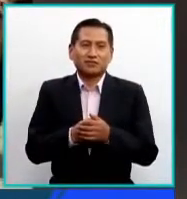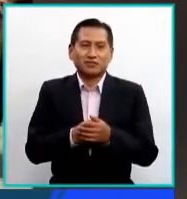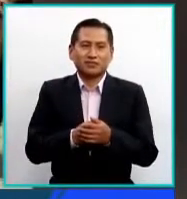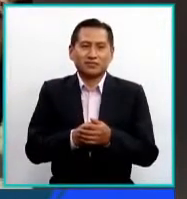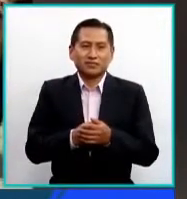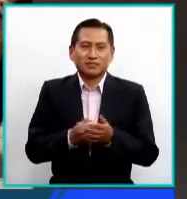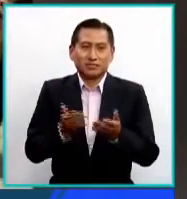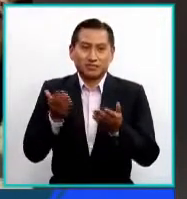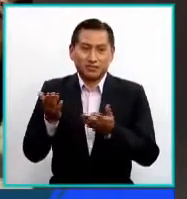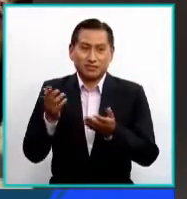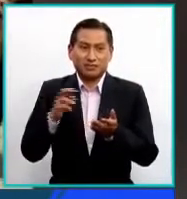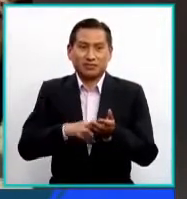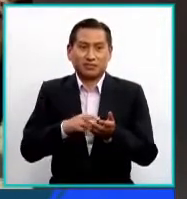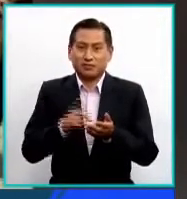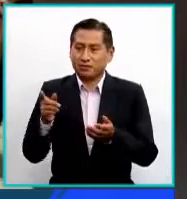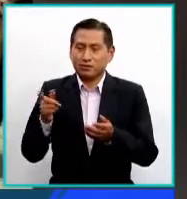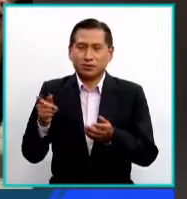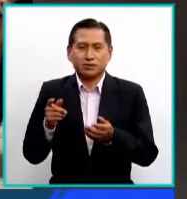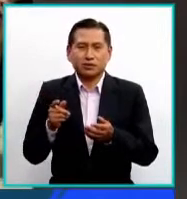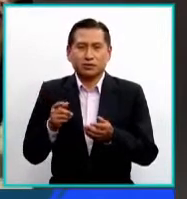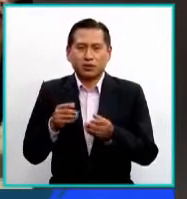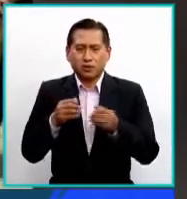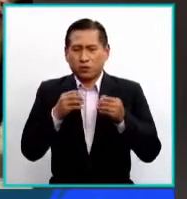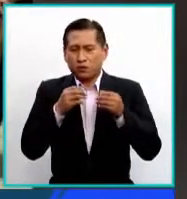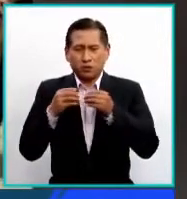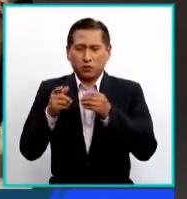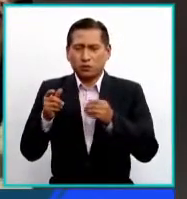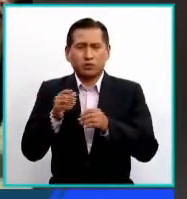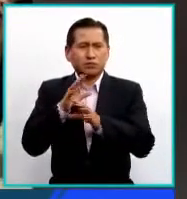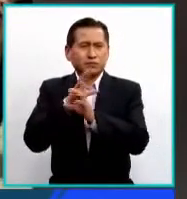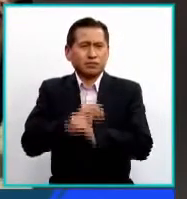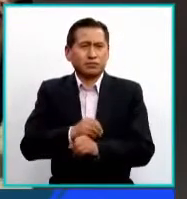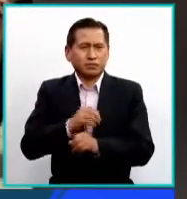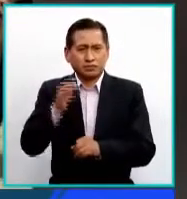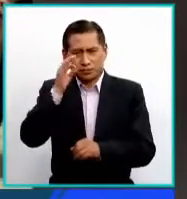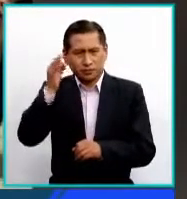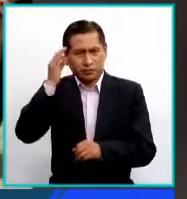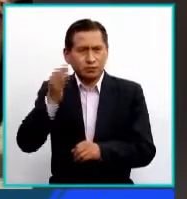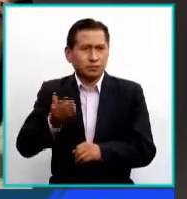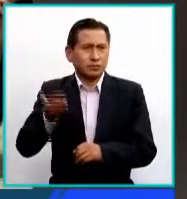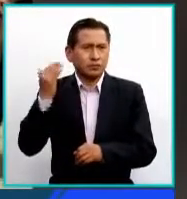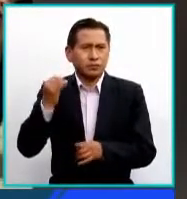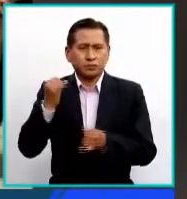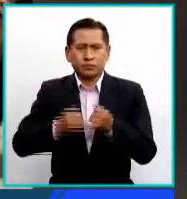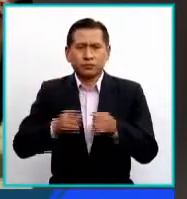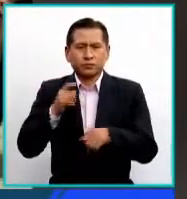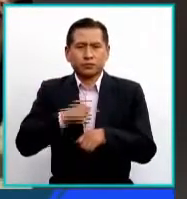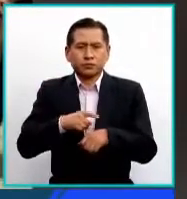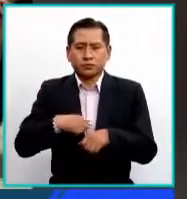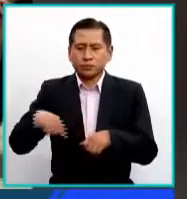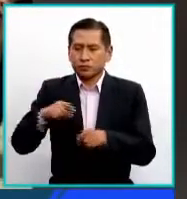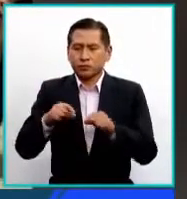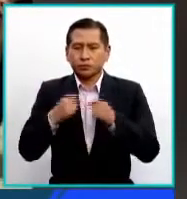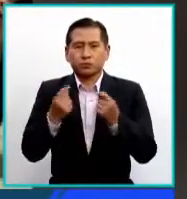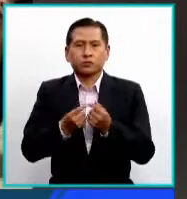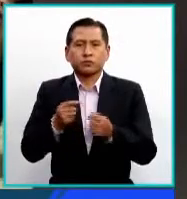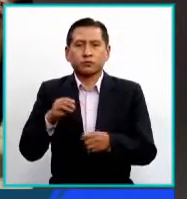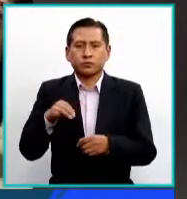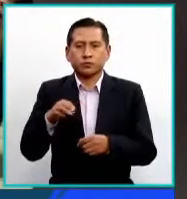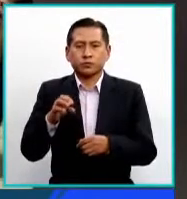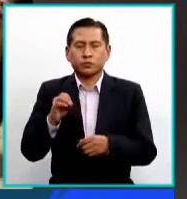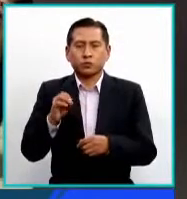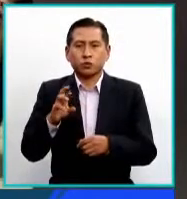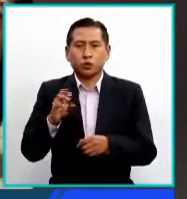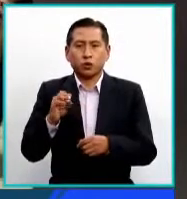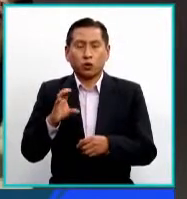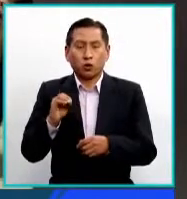esa, bueno, es la Moceñada, digamos, es ya en la última temporada del conjunto Morocco. Y